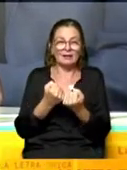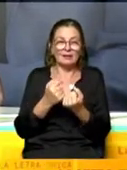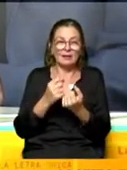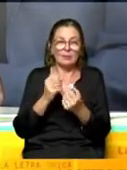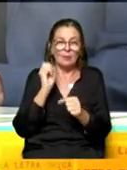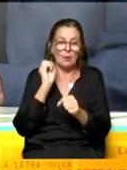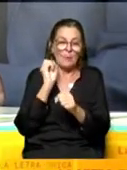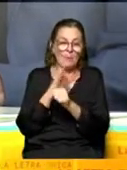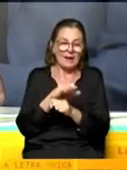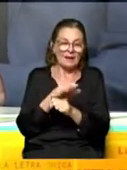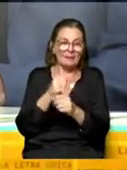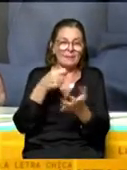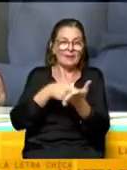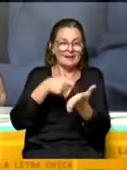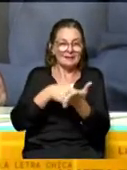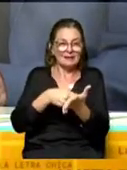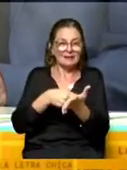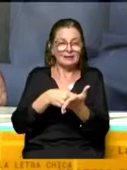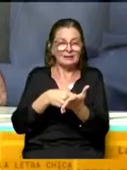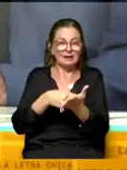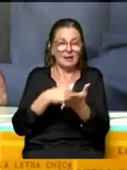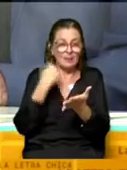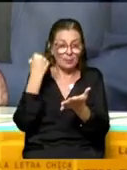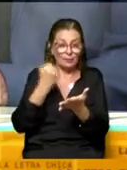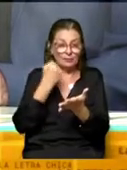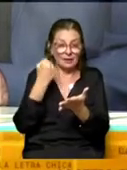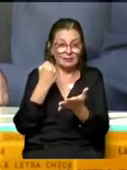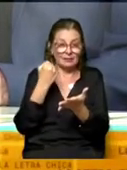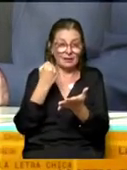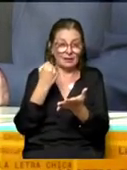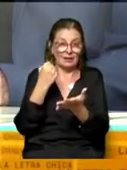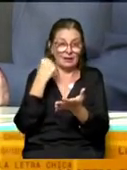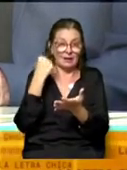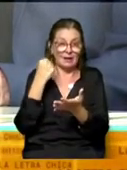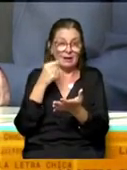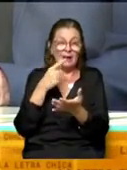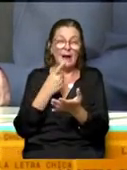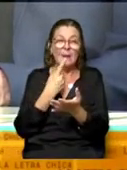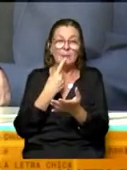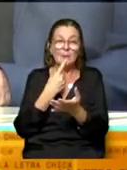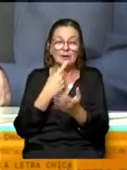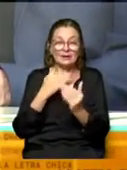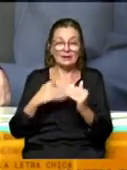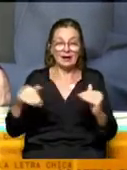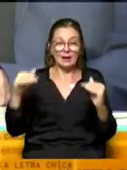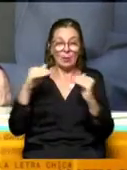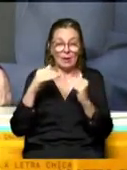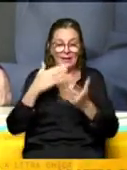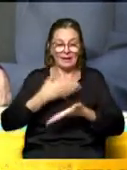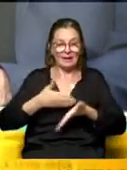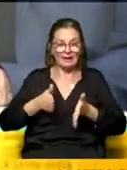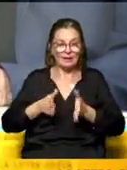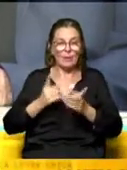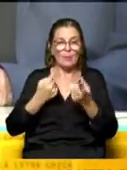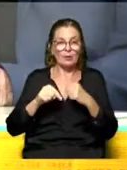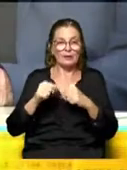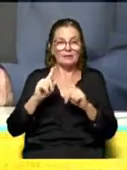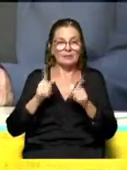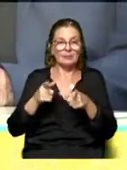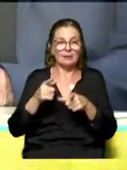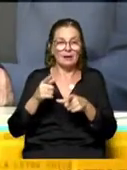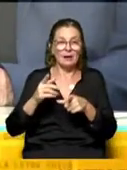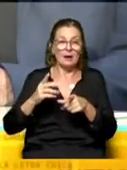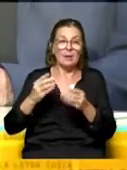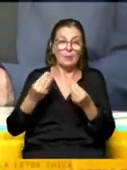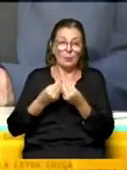transferencias monetarias potentes y robustas, a políticas de igualdad de género, porque también la pobreza está